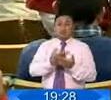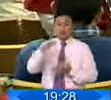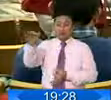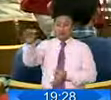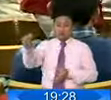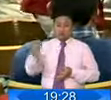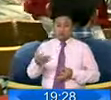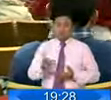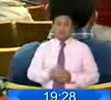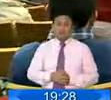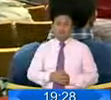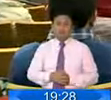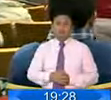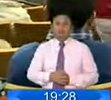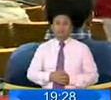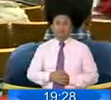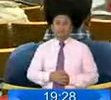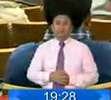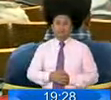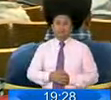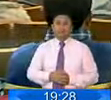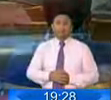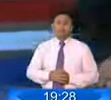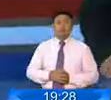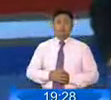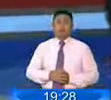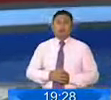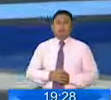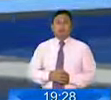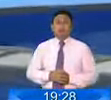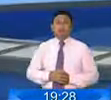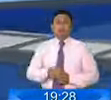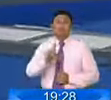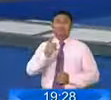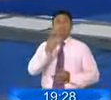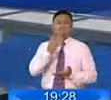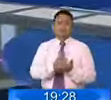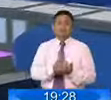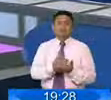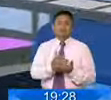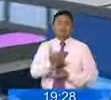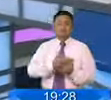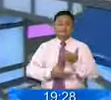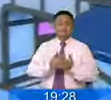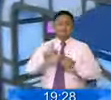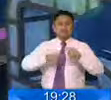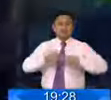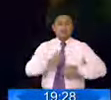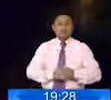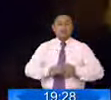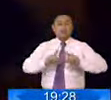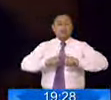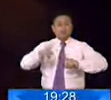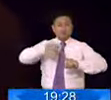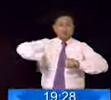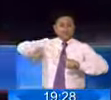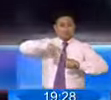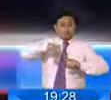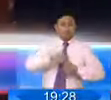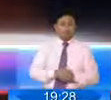documento. Informó Sofía Vintimilla. Momento de hacer una pausa comercial, amigos televidentes, pero al